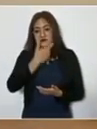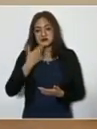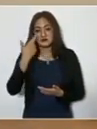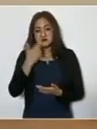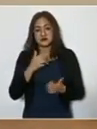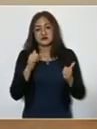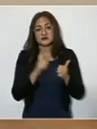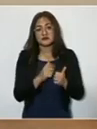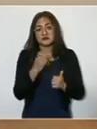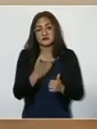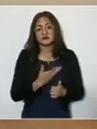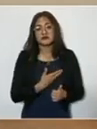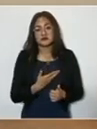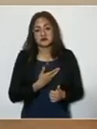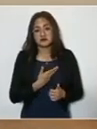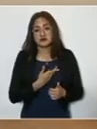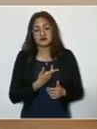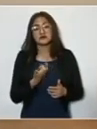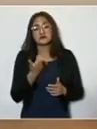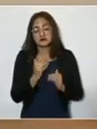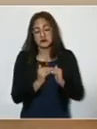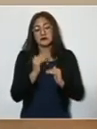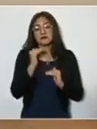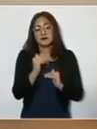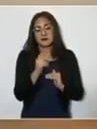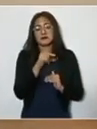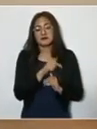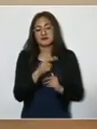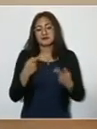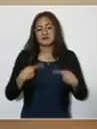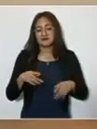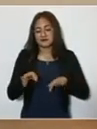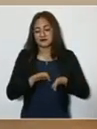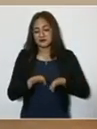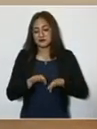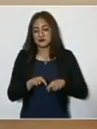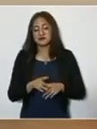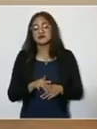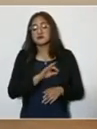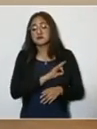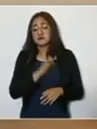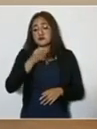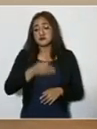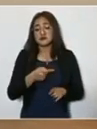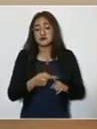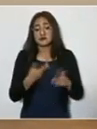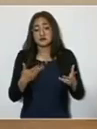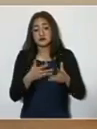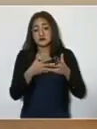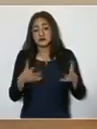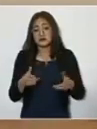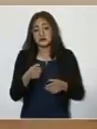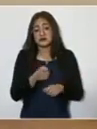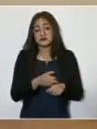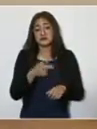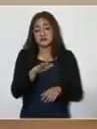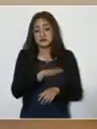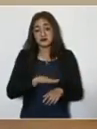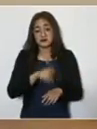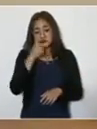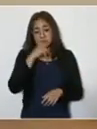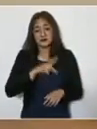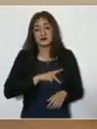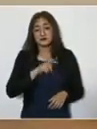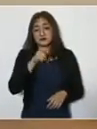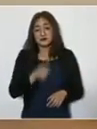contractual y aumento salarial este y que fuera aprobada por una amplia amplia mayoría eso eso